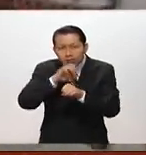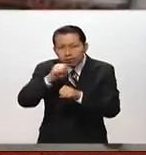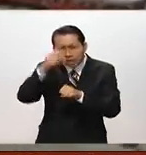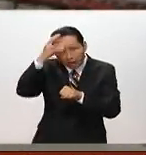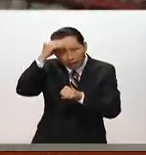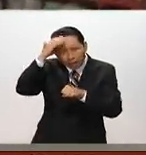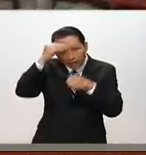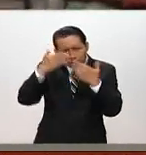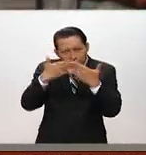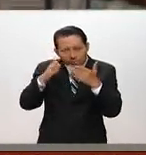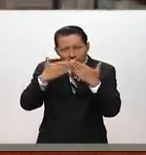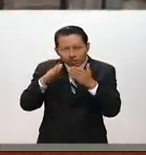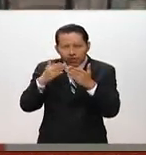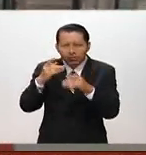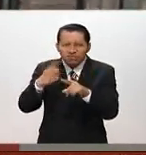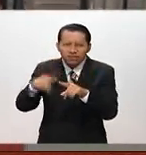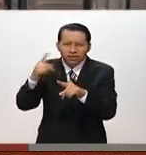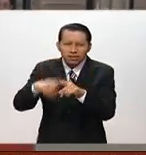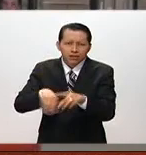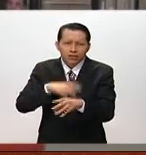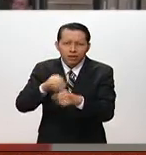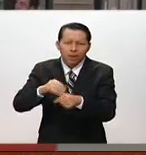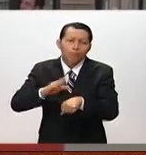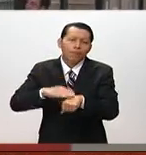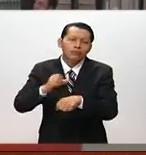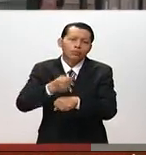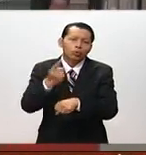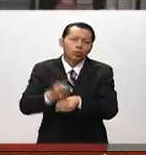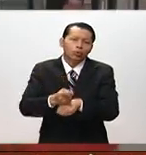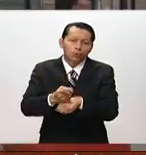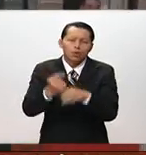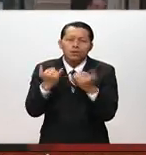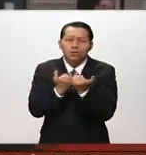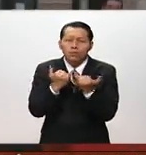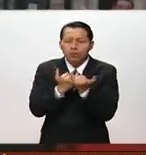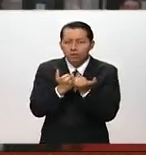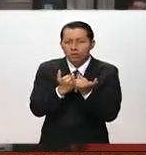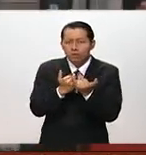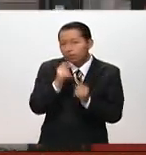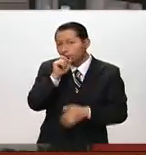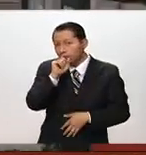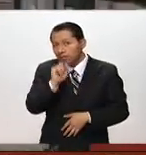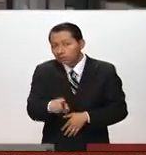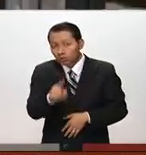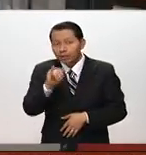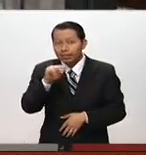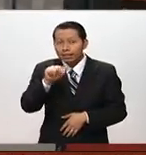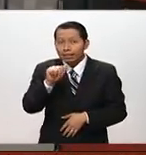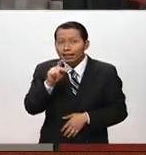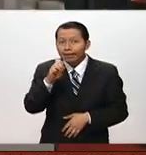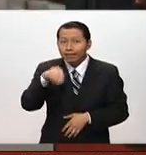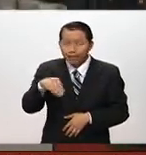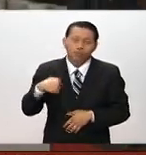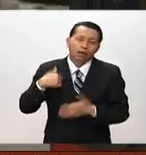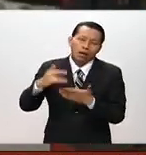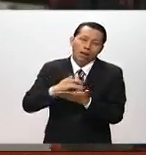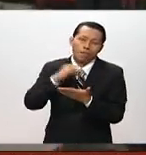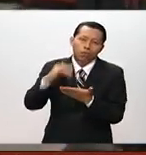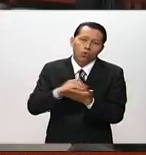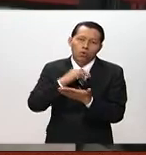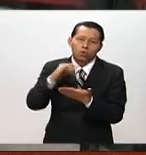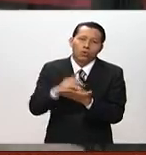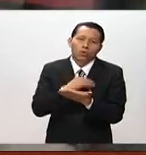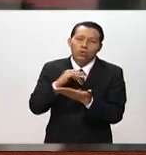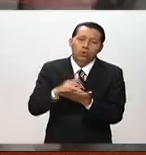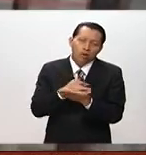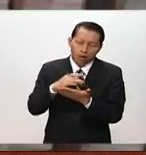fui abriendo más oportunidades. O sea, y el INADEM me apoyó desde un inicio. He bajado